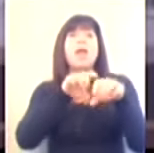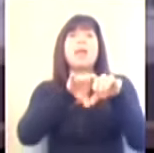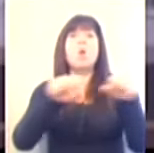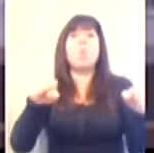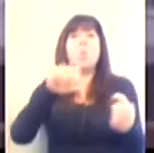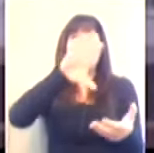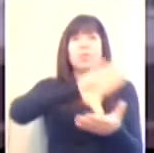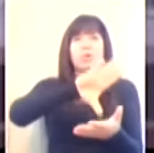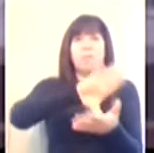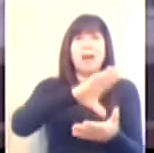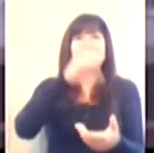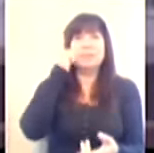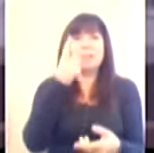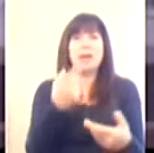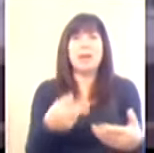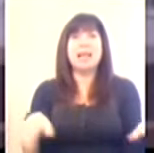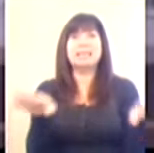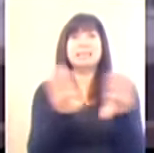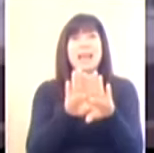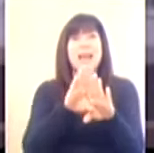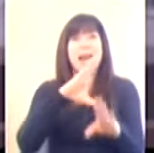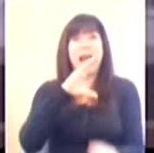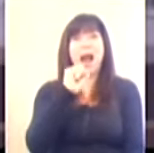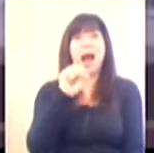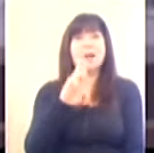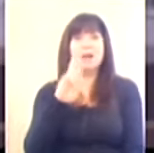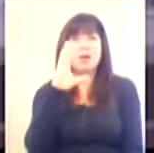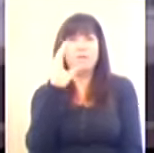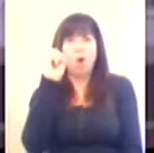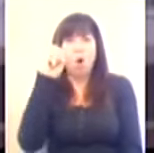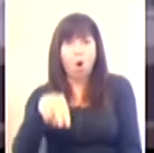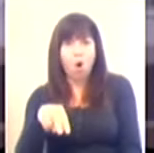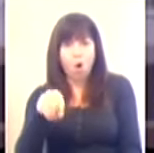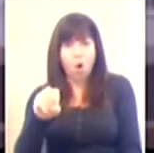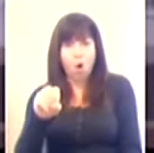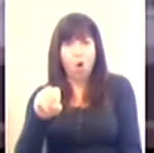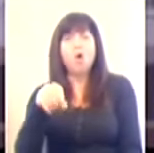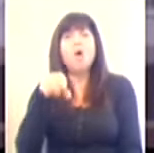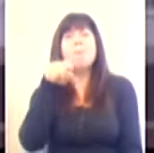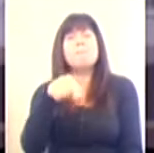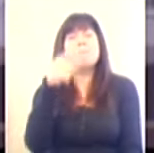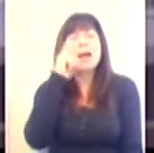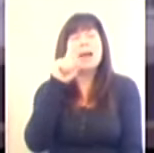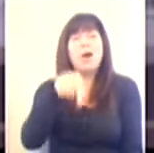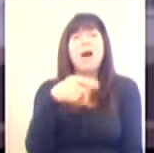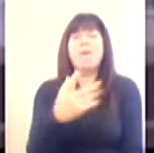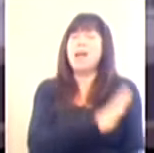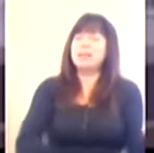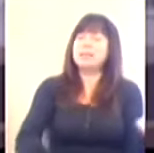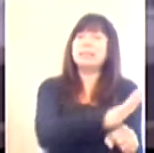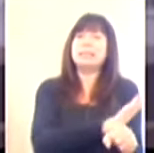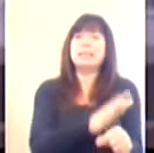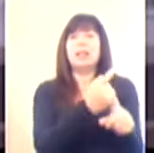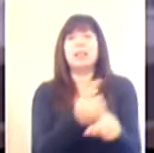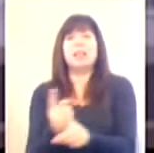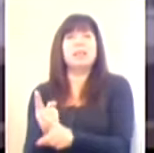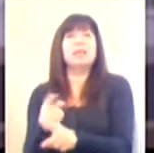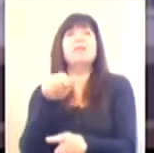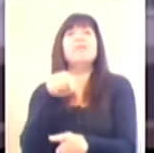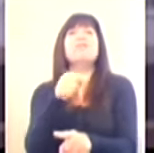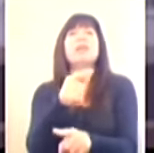país para el cierre del carbón. Pero estamos en una situación muy distinta, viviendo de nuestras casas en